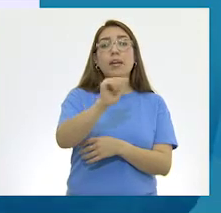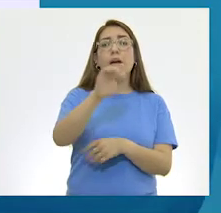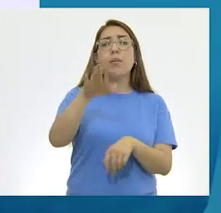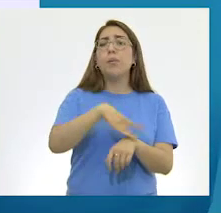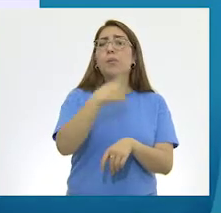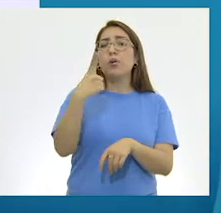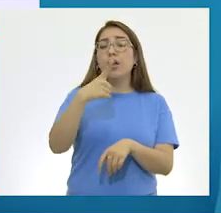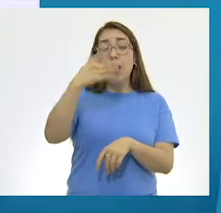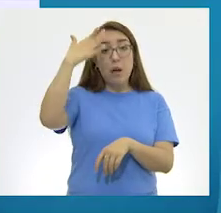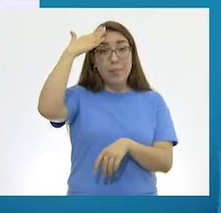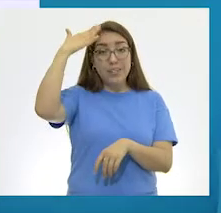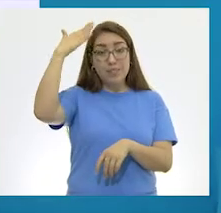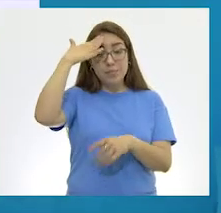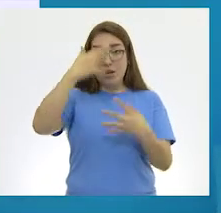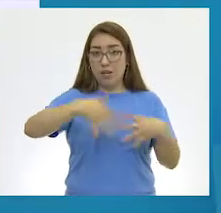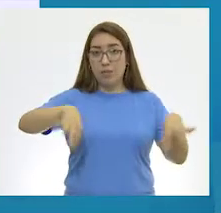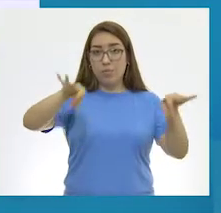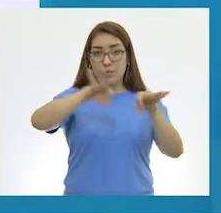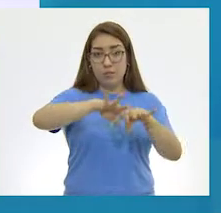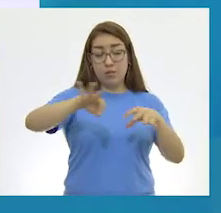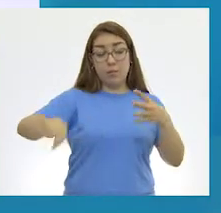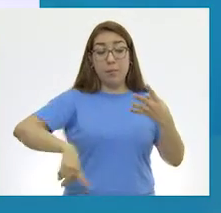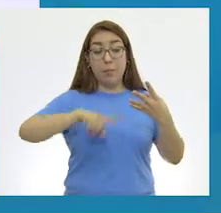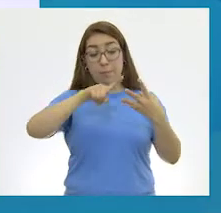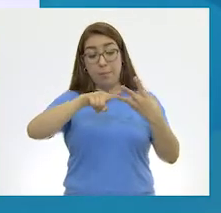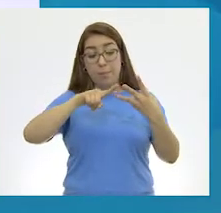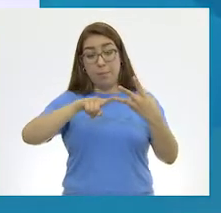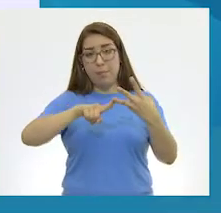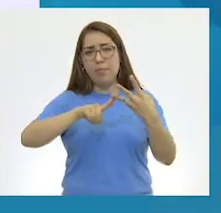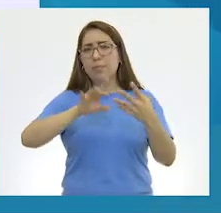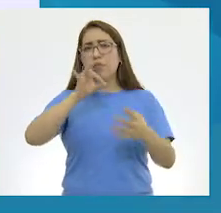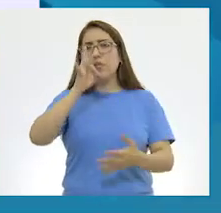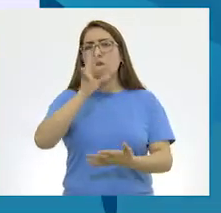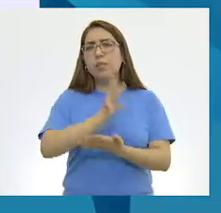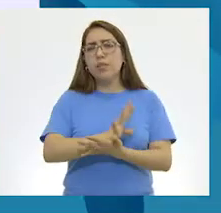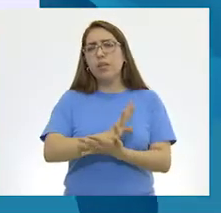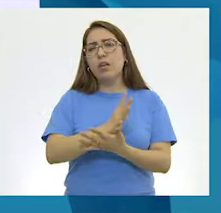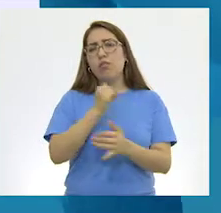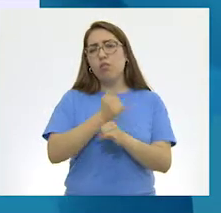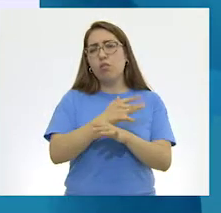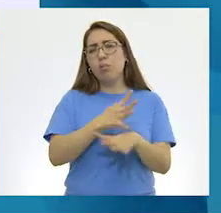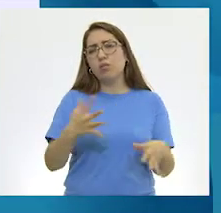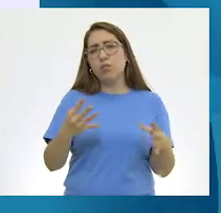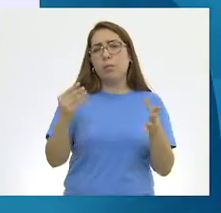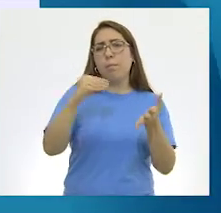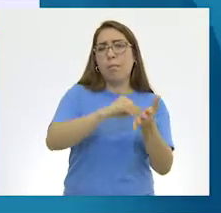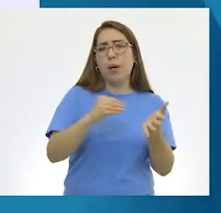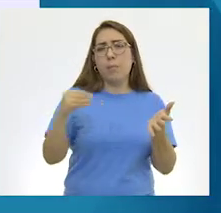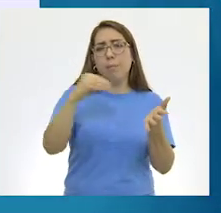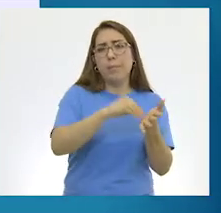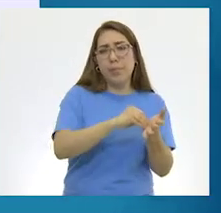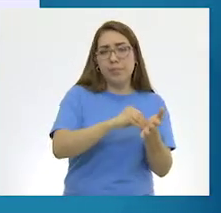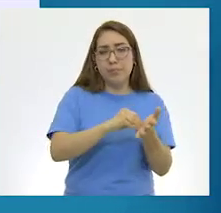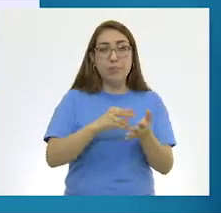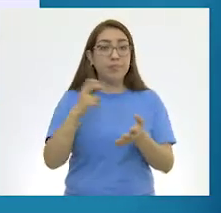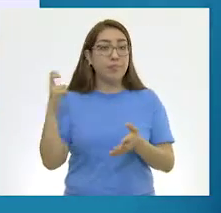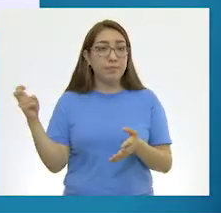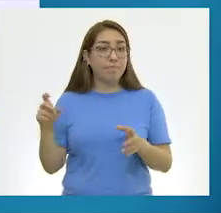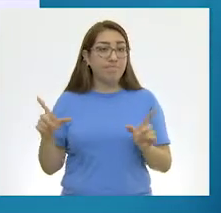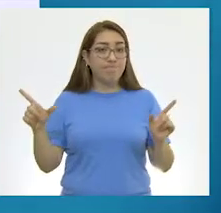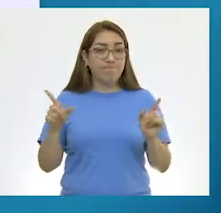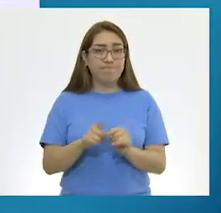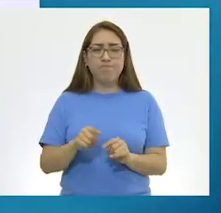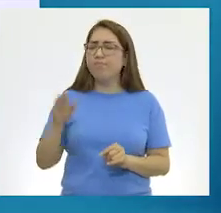principal, mientras que las otras dos complementan. Los conectores nuevamente los subrayamos, ¿verdad, Juan Carlos? Sí, maestra.